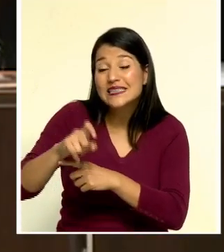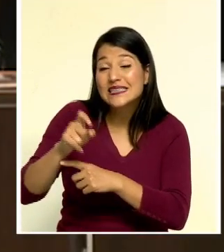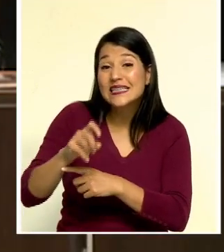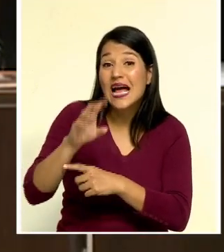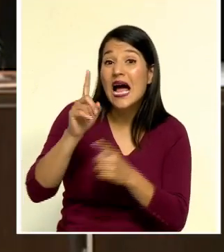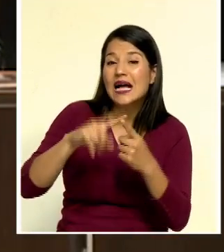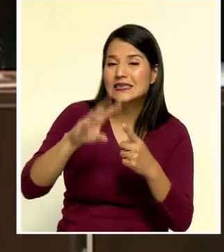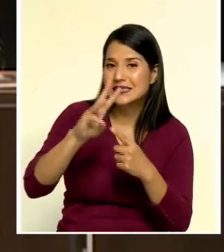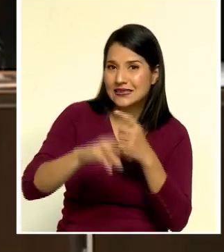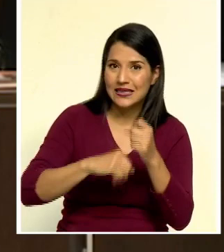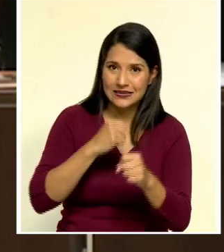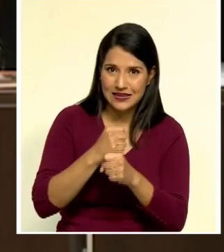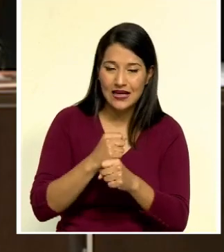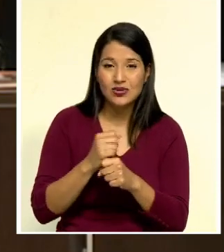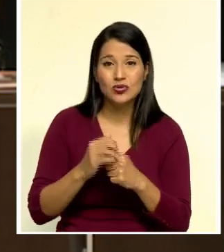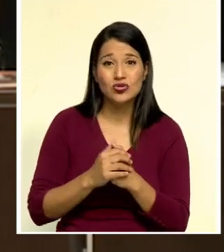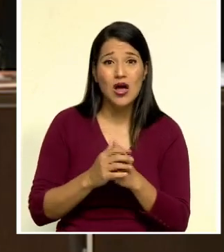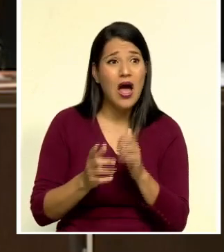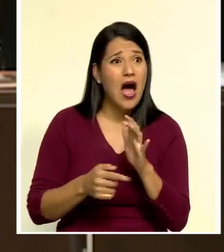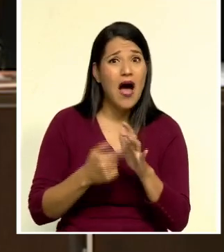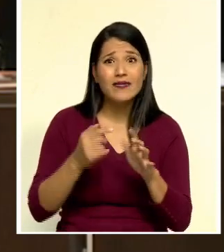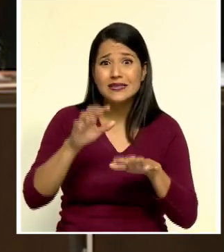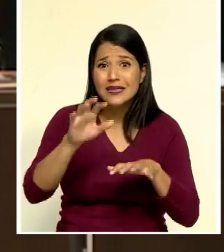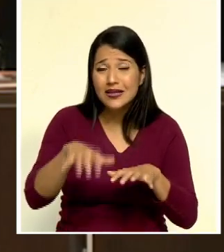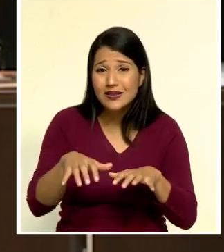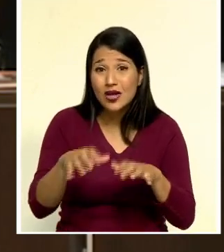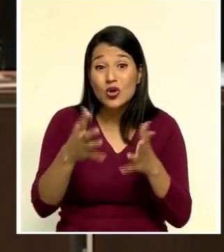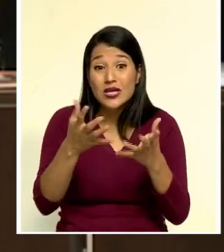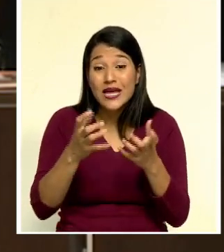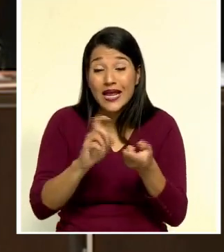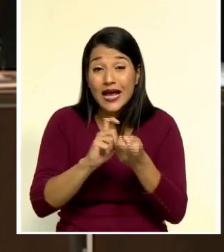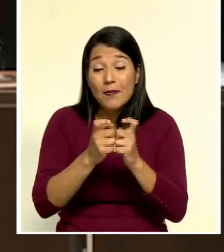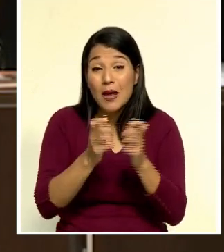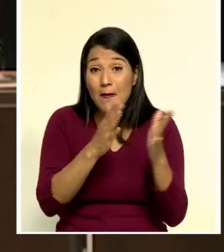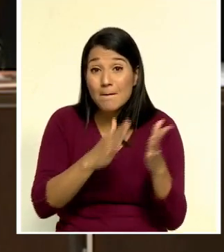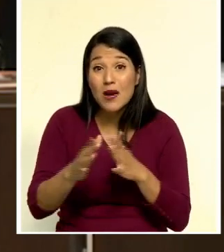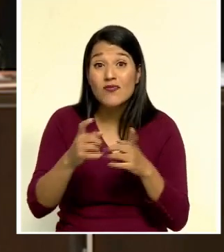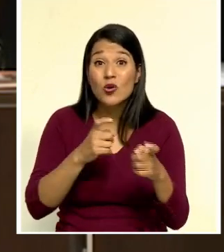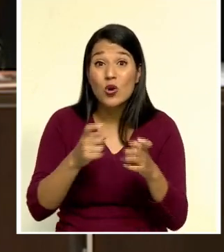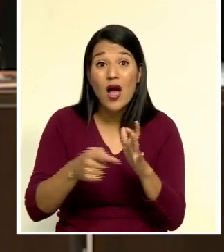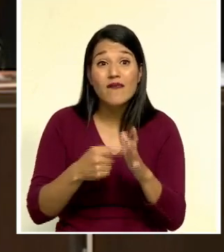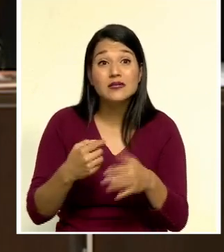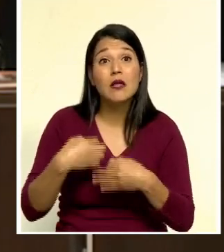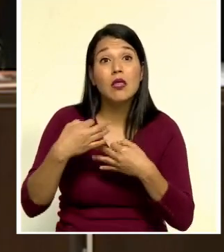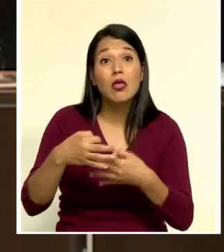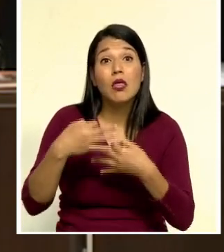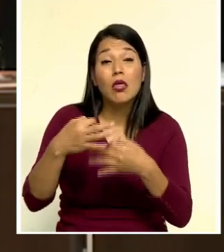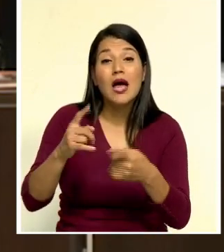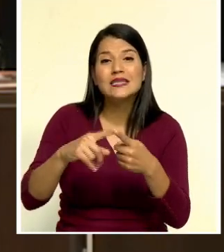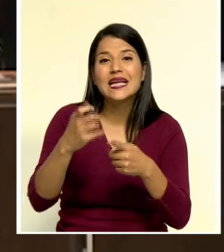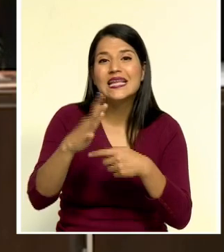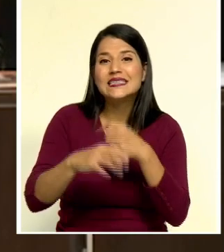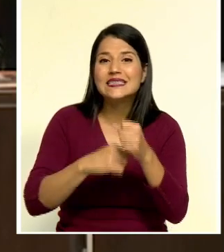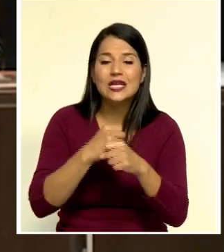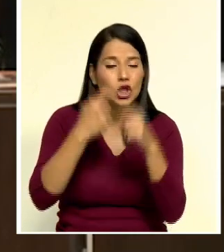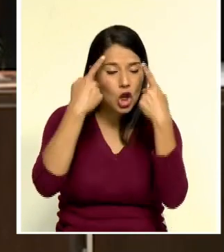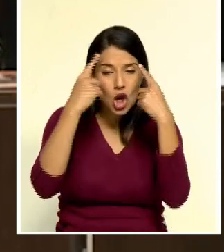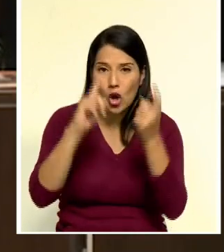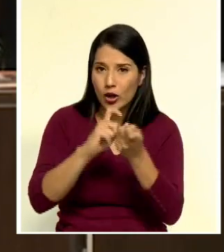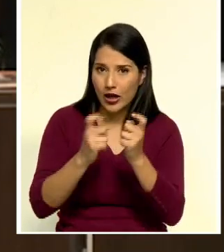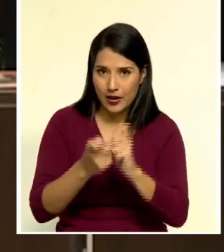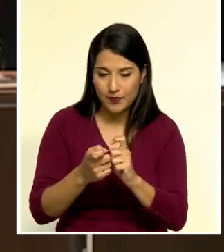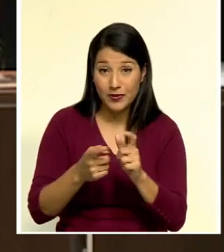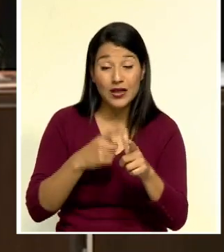hay cantones que llevan 15 años y no lo han logrado aprobar. Entonces, hay dos cosas. Uno, la parte de cómo está